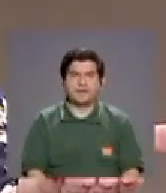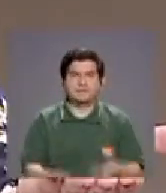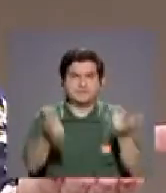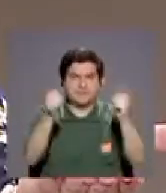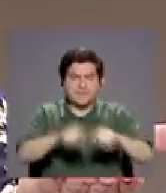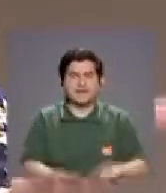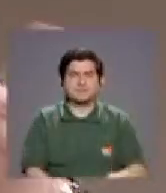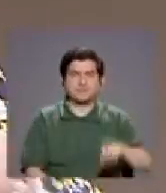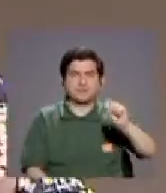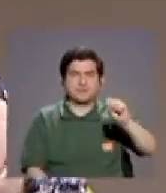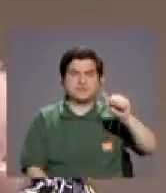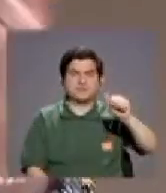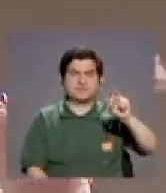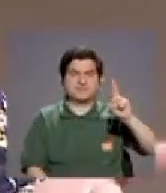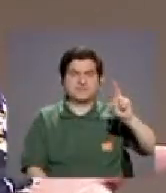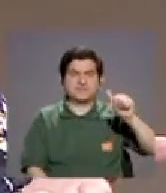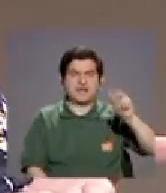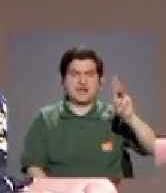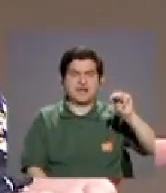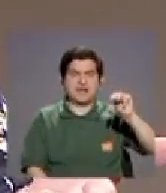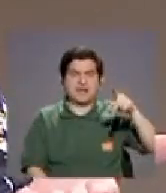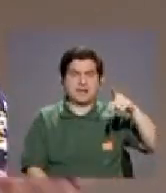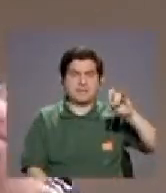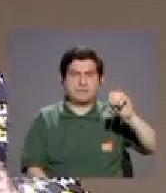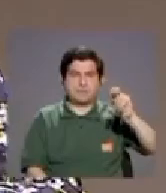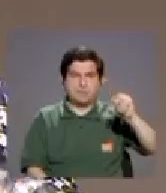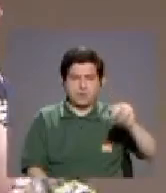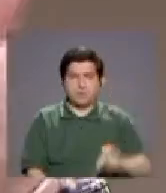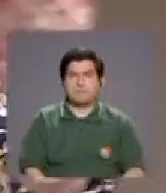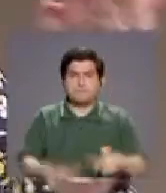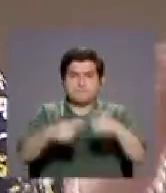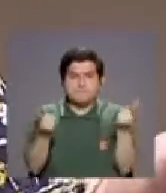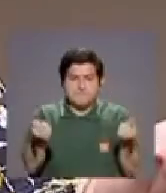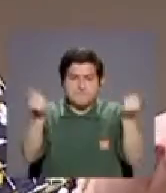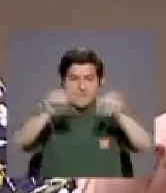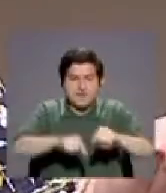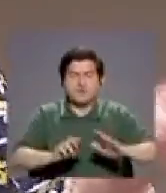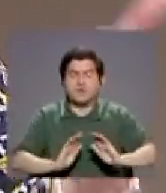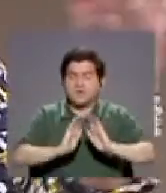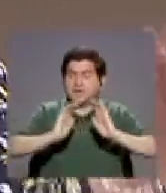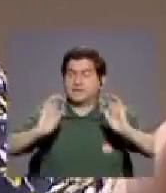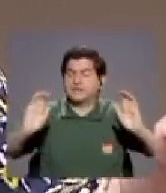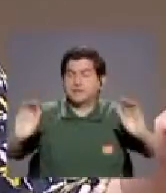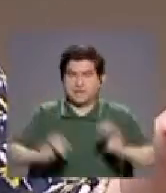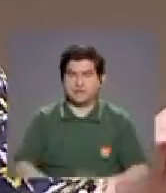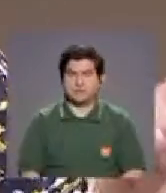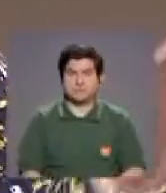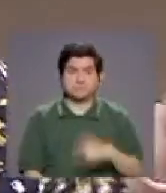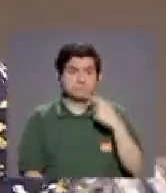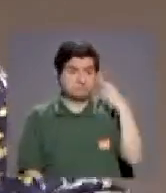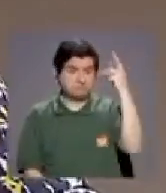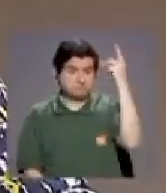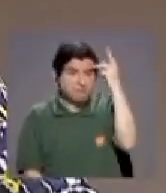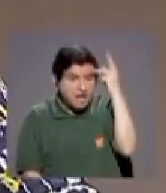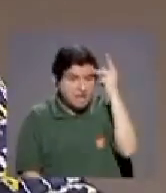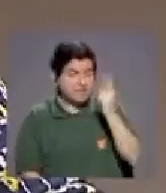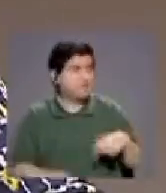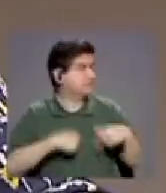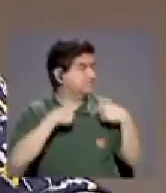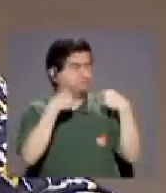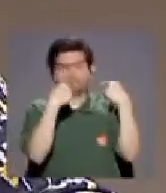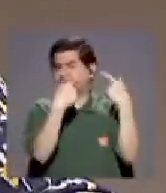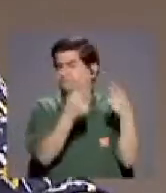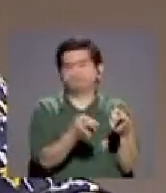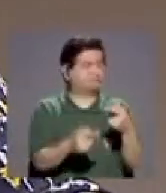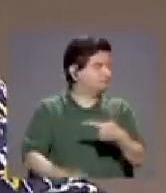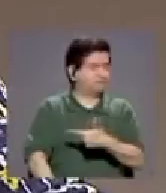de sarampión y que la gran mayoría de estos casos se han dado en niños que sus padres no los han llevado